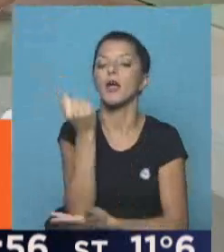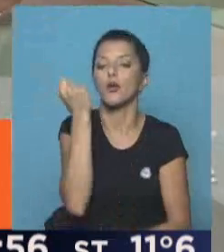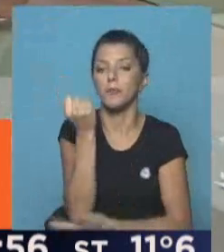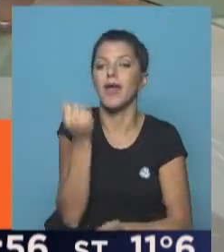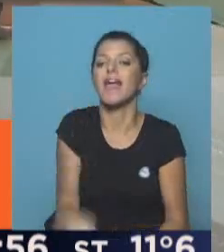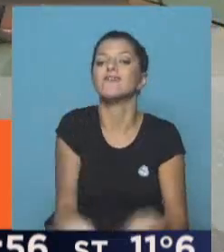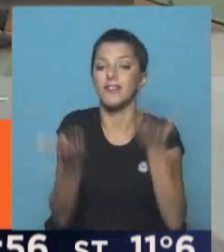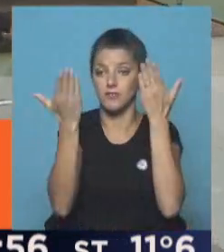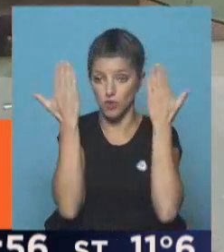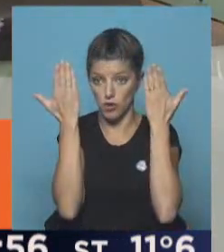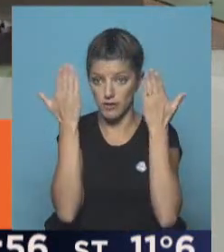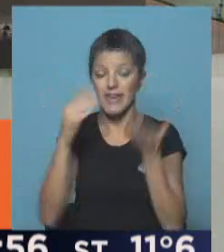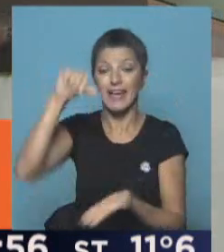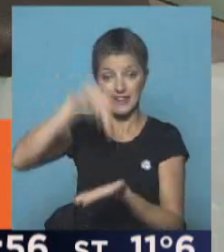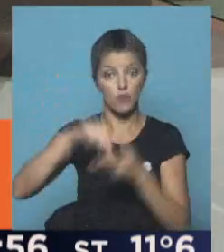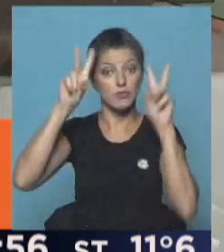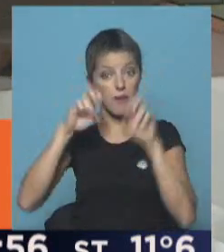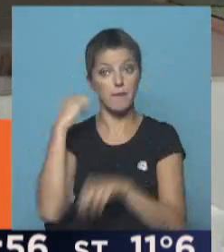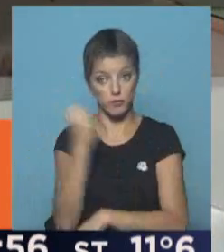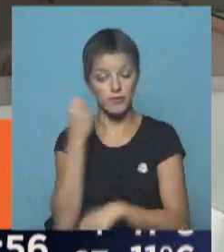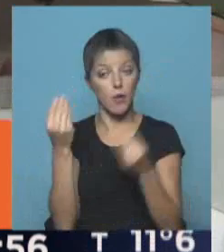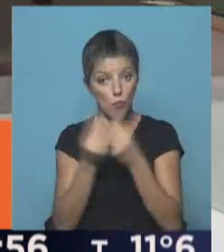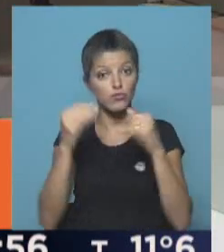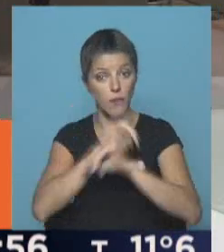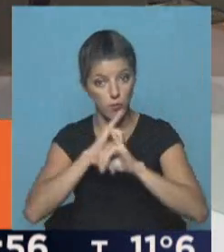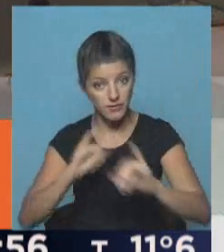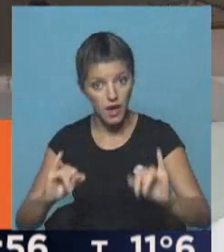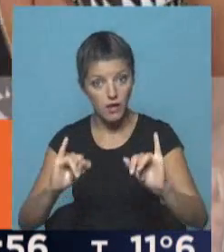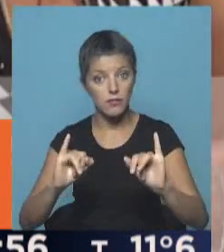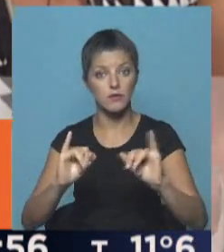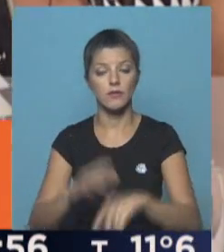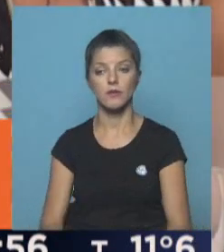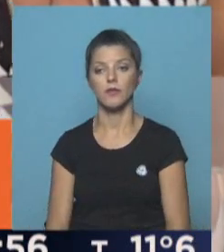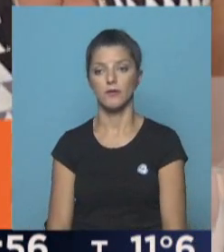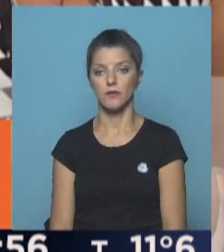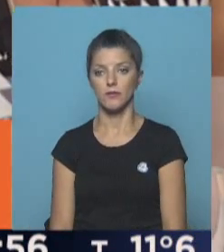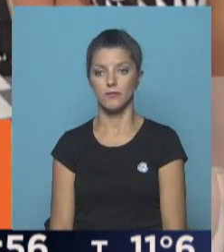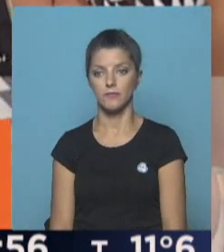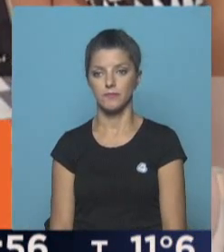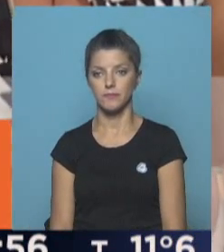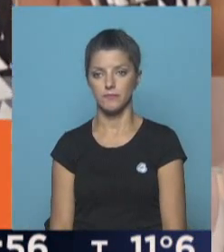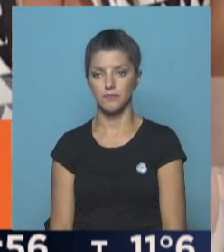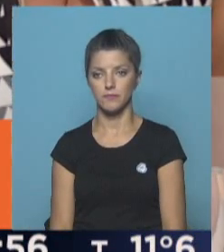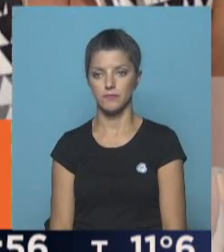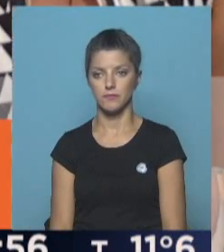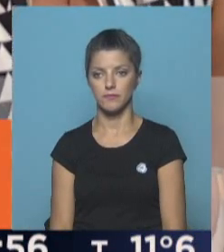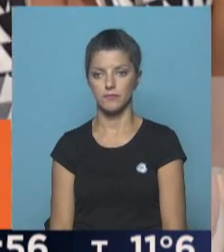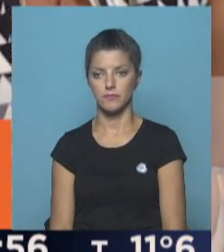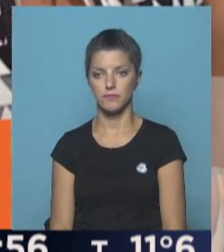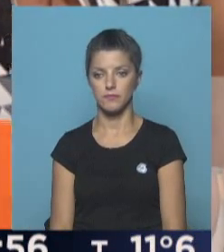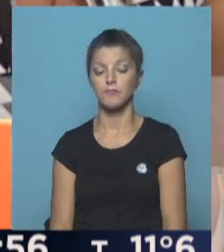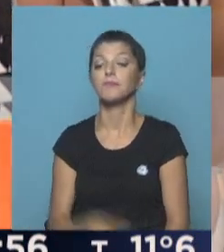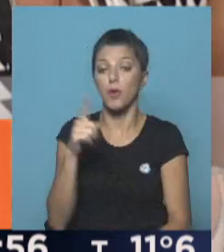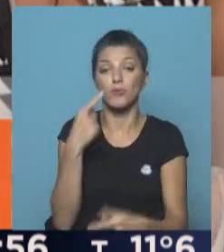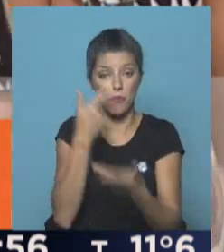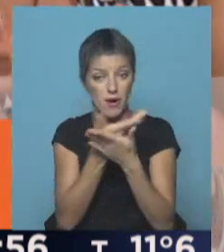que neira es un tema hubo mucha publicidad además hubo propaganda política donde en la primera etapa se muestra